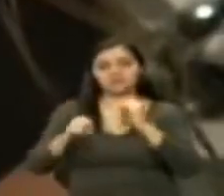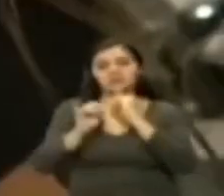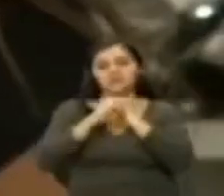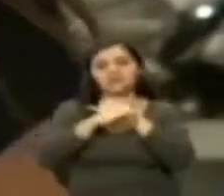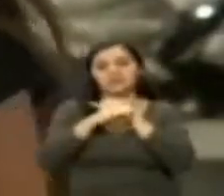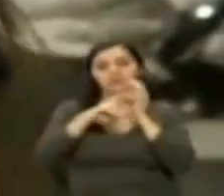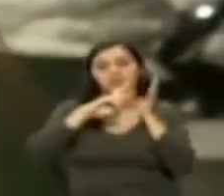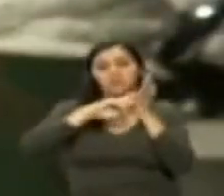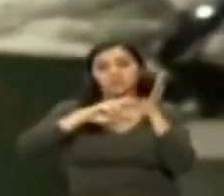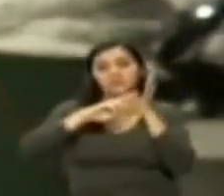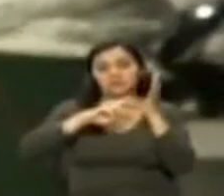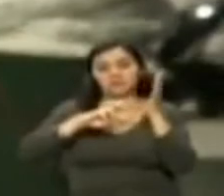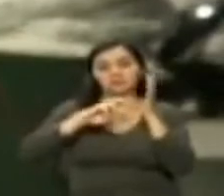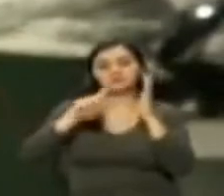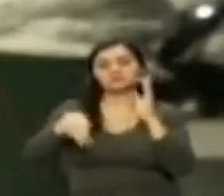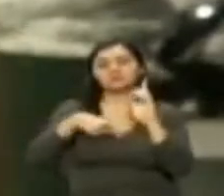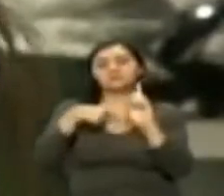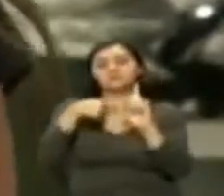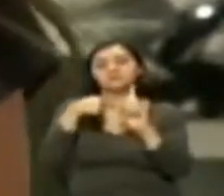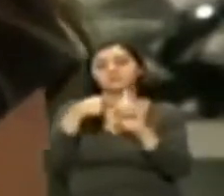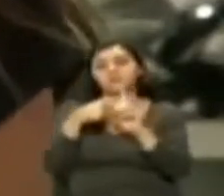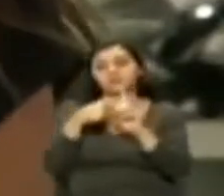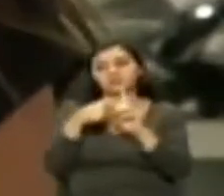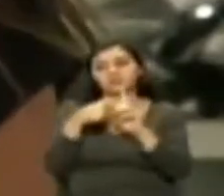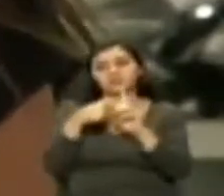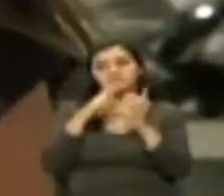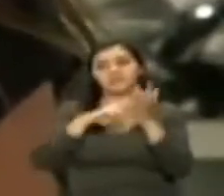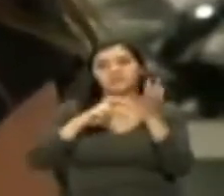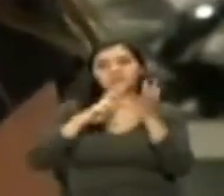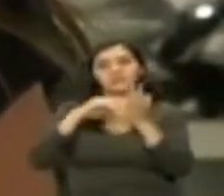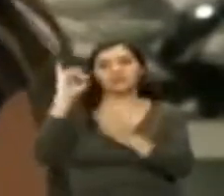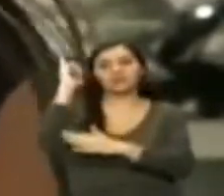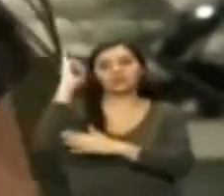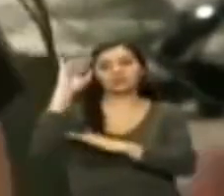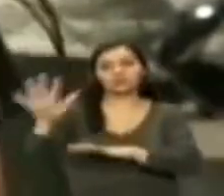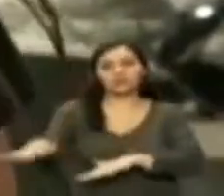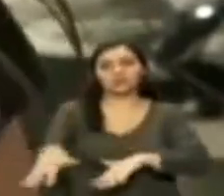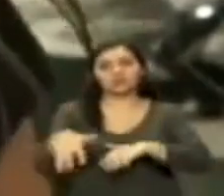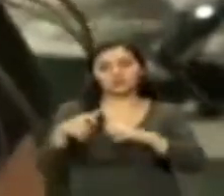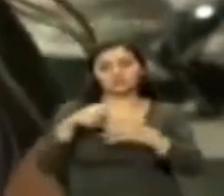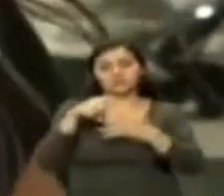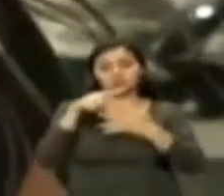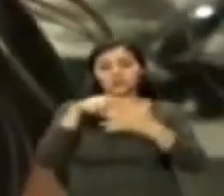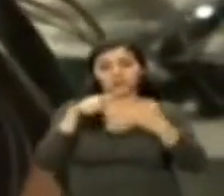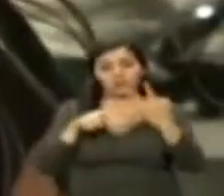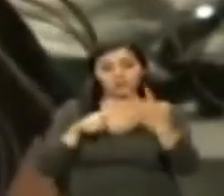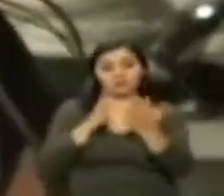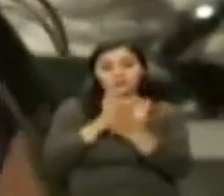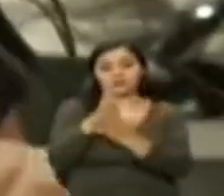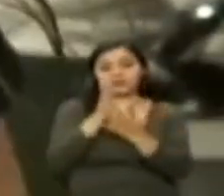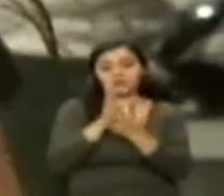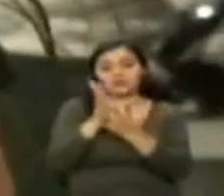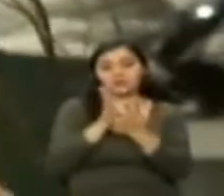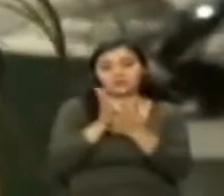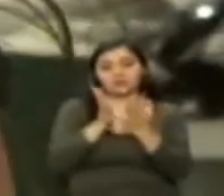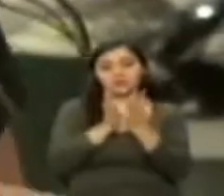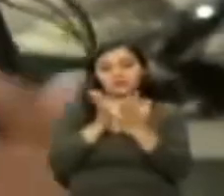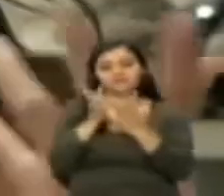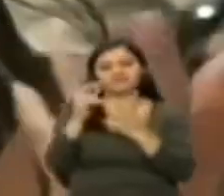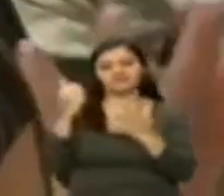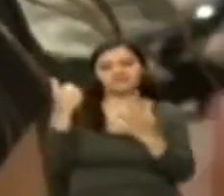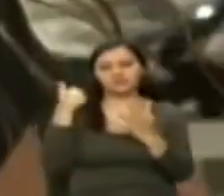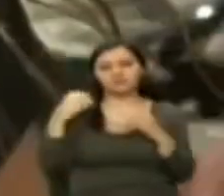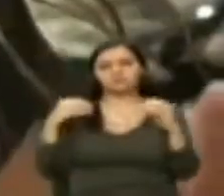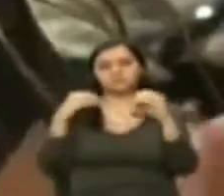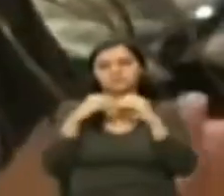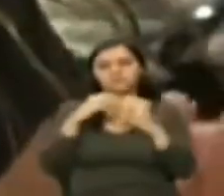y la otra es una ingeniería agroindustrial. Estas 4 carreras, señor presidente, ya van a estar en